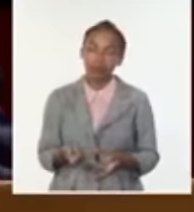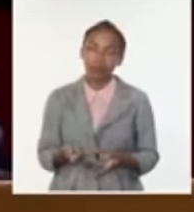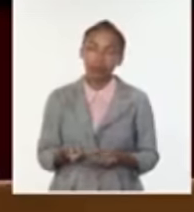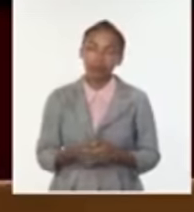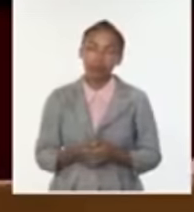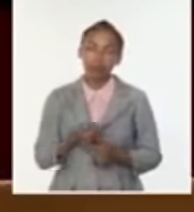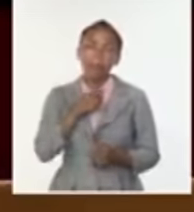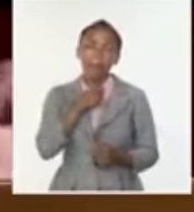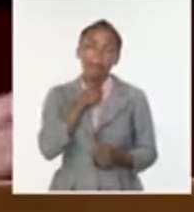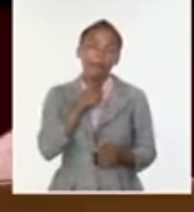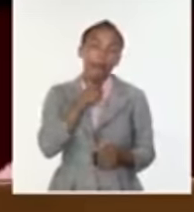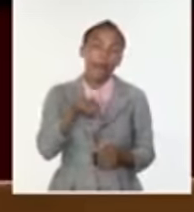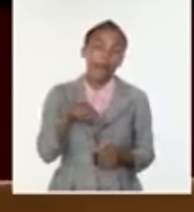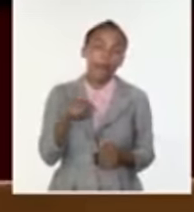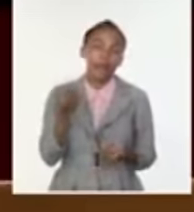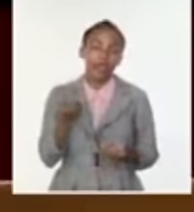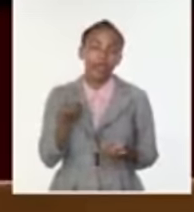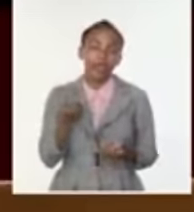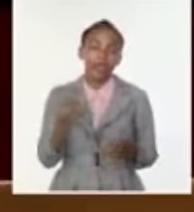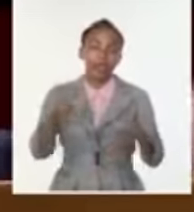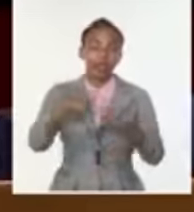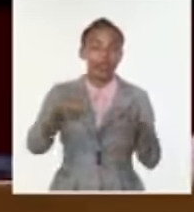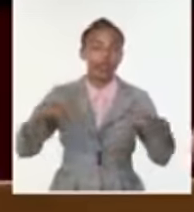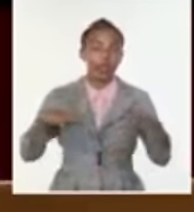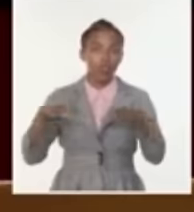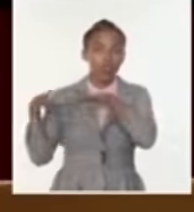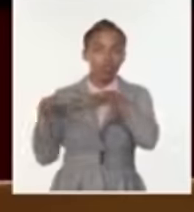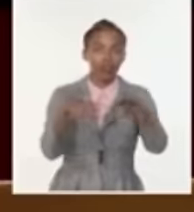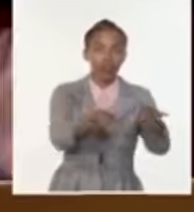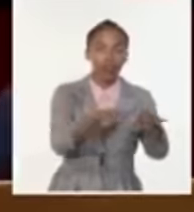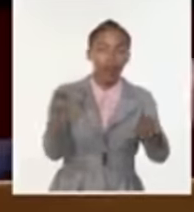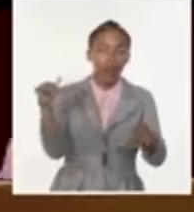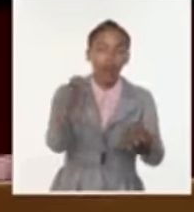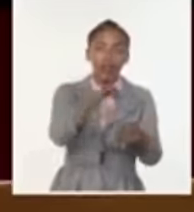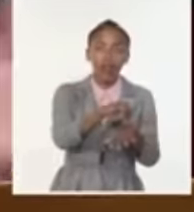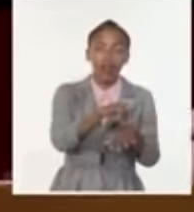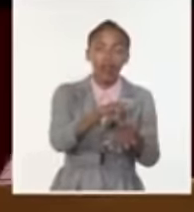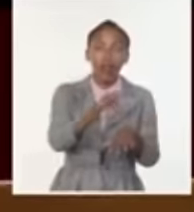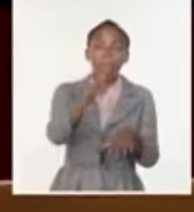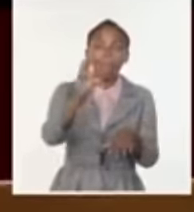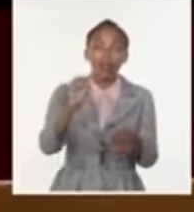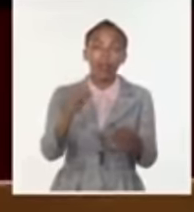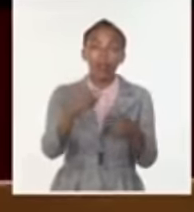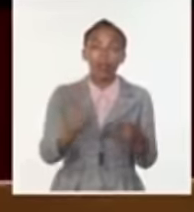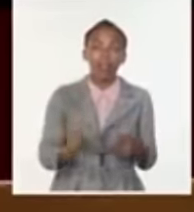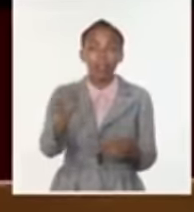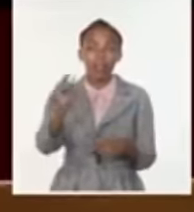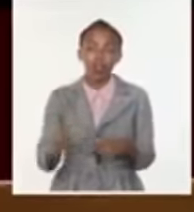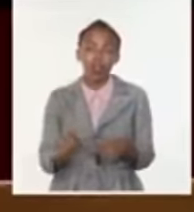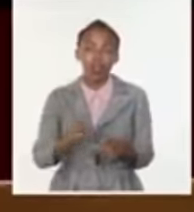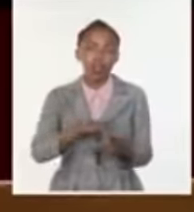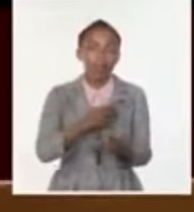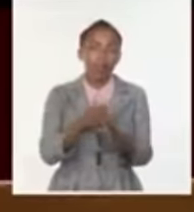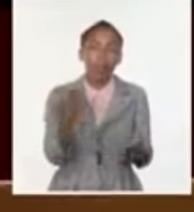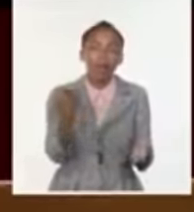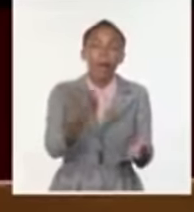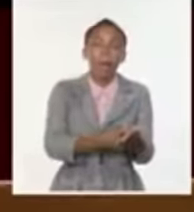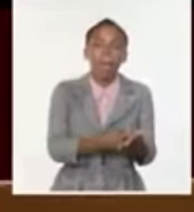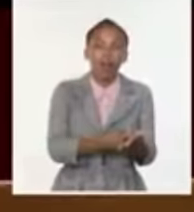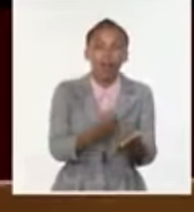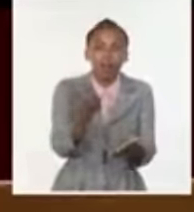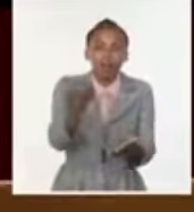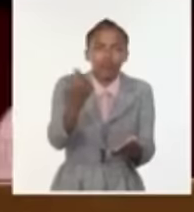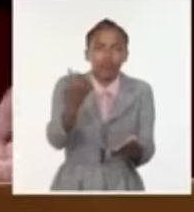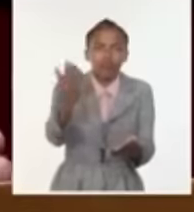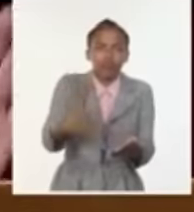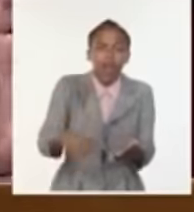ser que lleguen los turistas a un buró de turismo, un grupo de 20 personas quieren comprar una excursión de las más caras, y de momento no